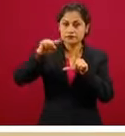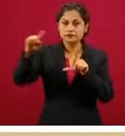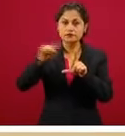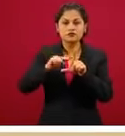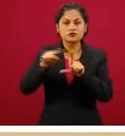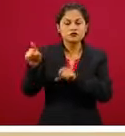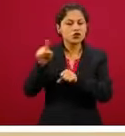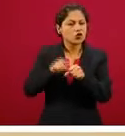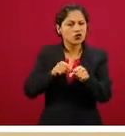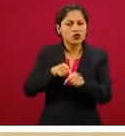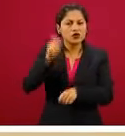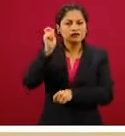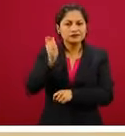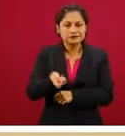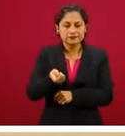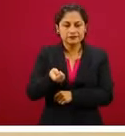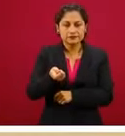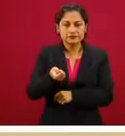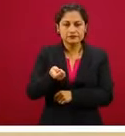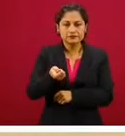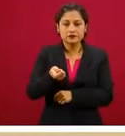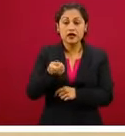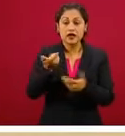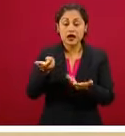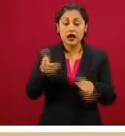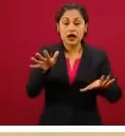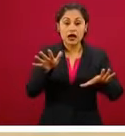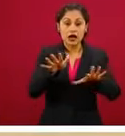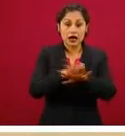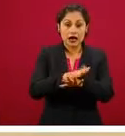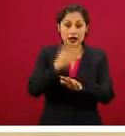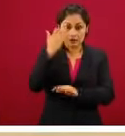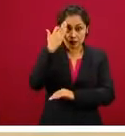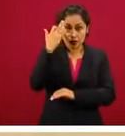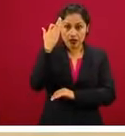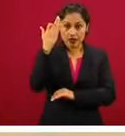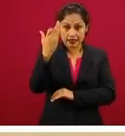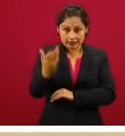que representan es este cambio en el número de casos a lo largo del tiempo.